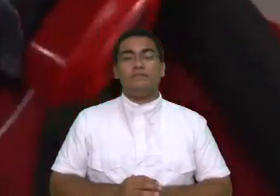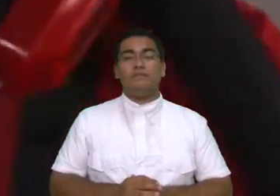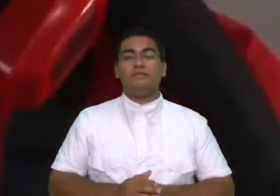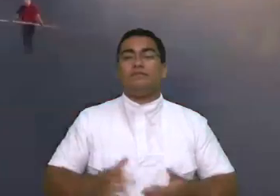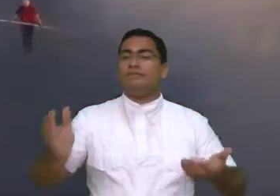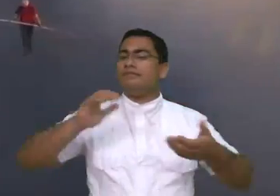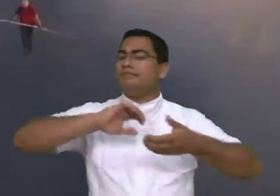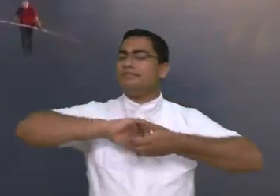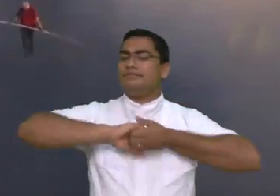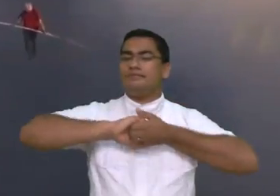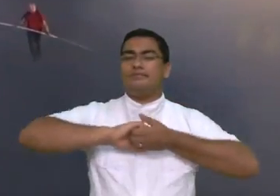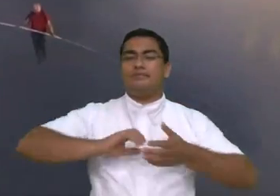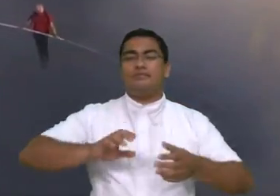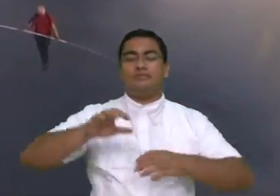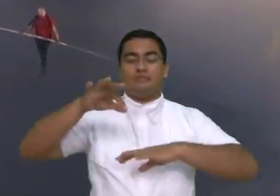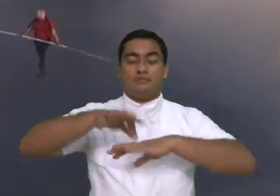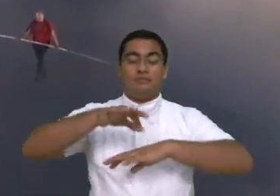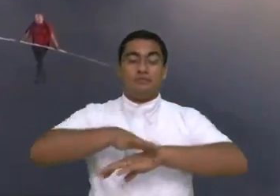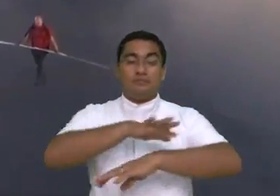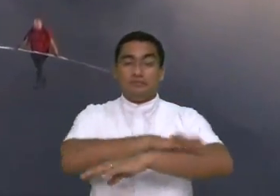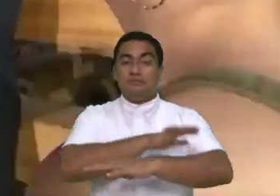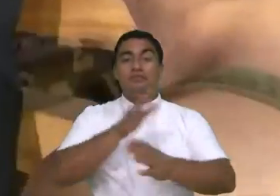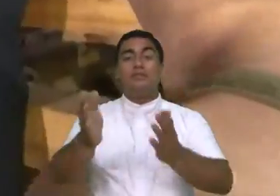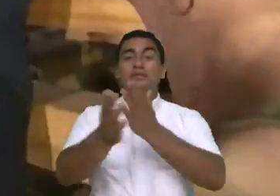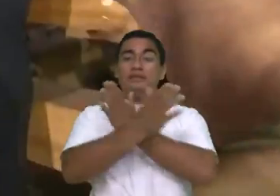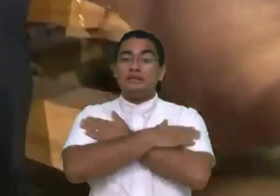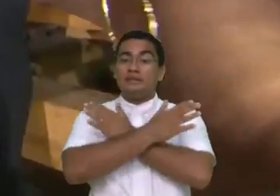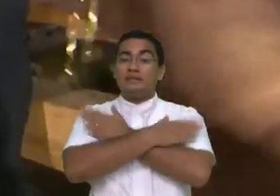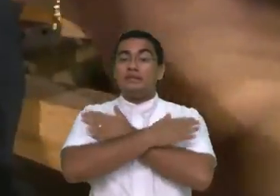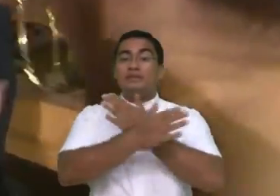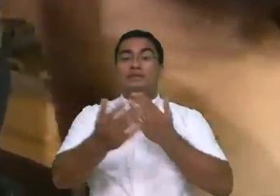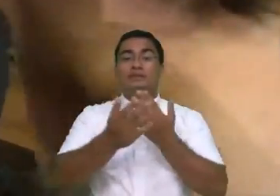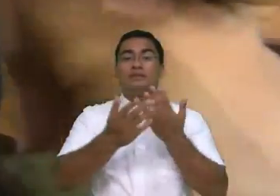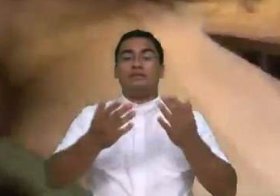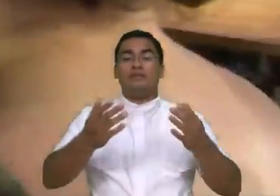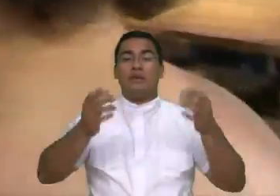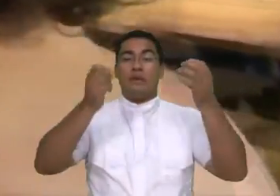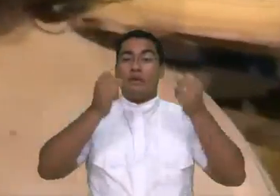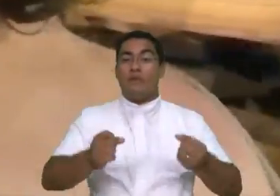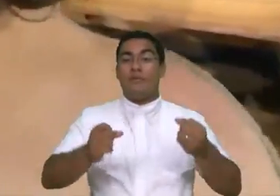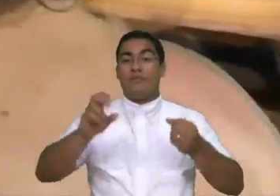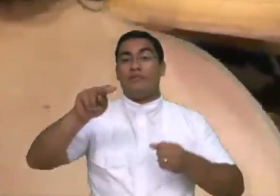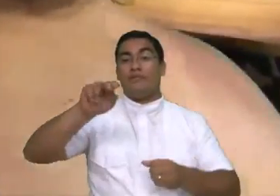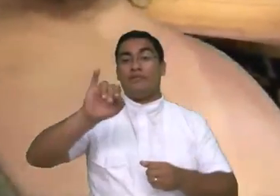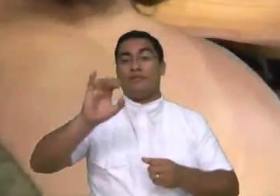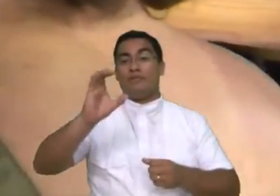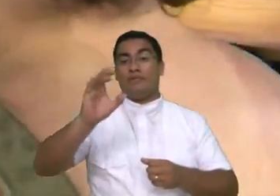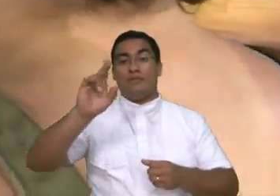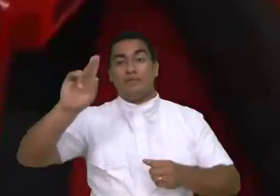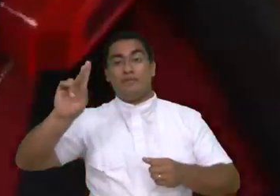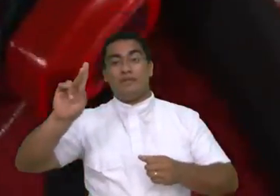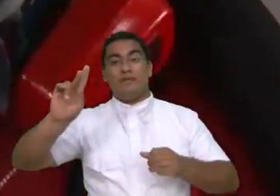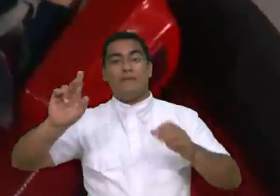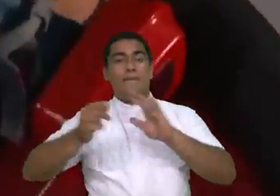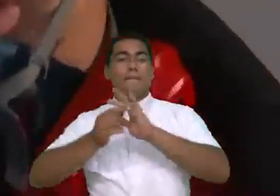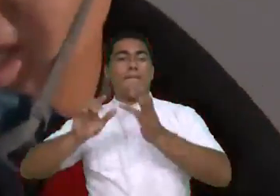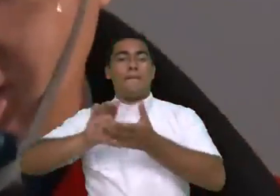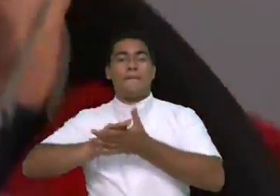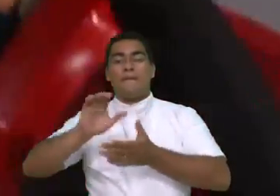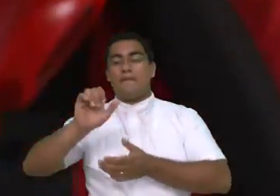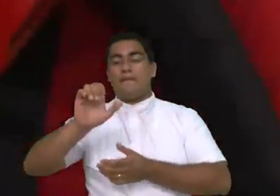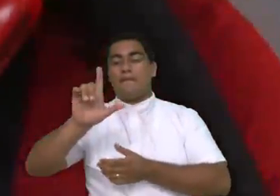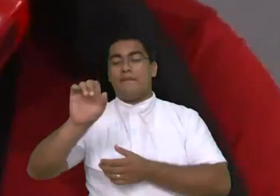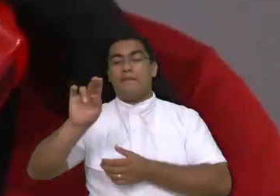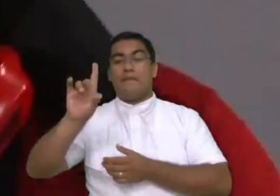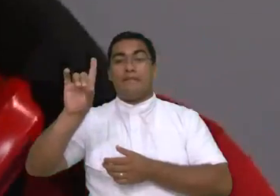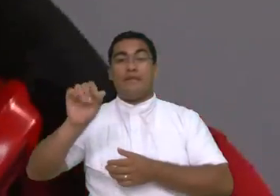Compañera Rosario Murillo saludó la jornada histórica que ayer realizó el acróbata Nigualenda y su esposa Heréndira en el volcán